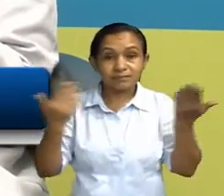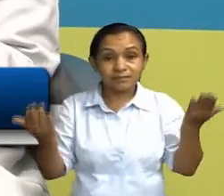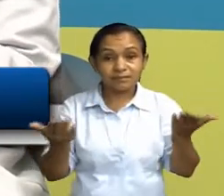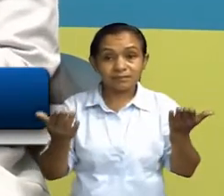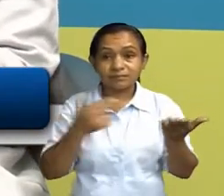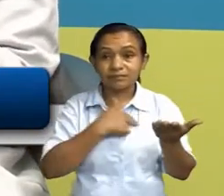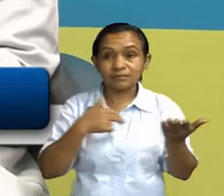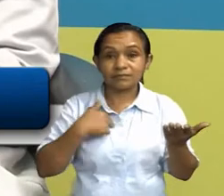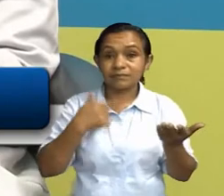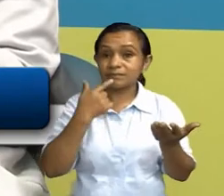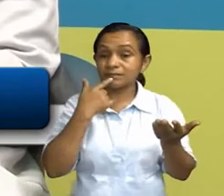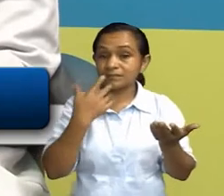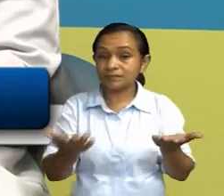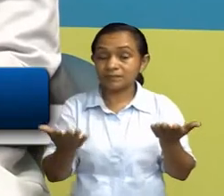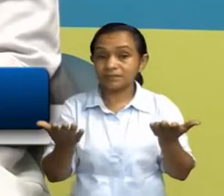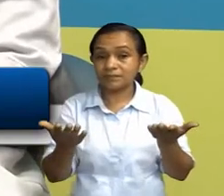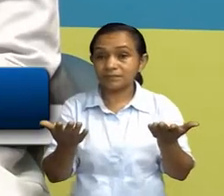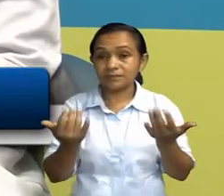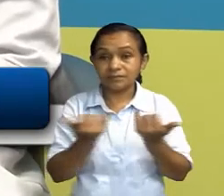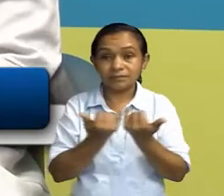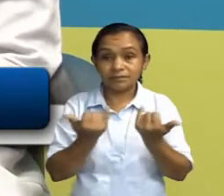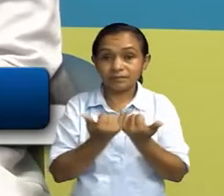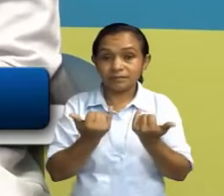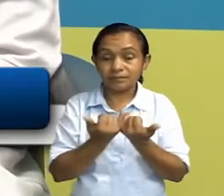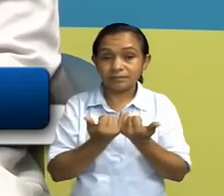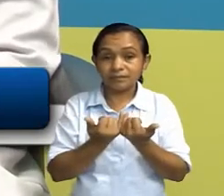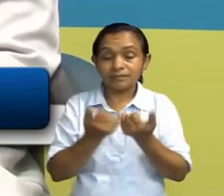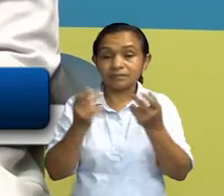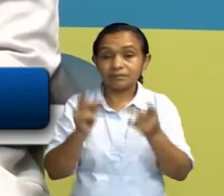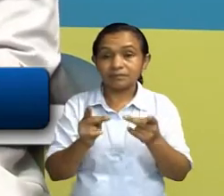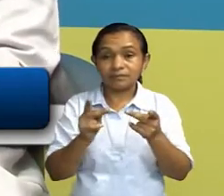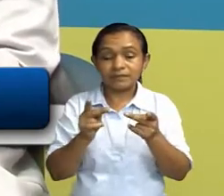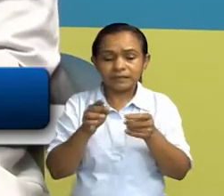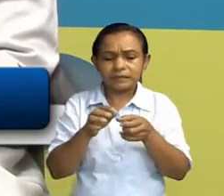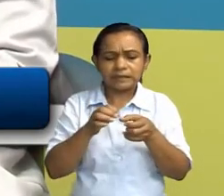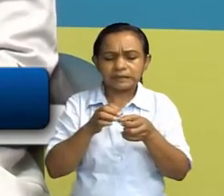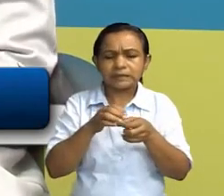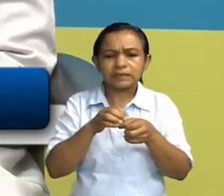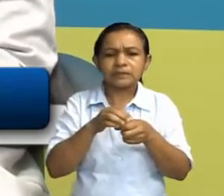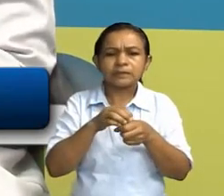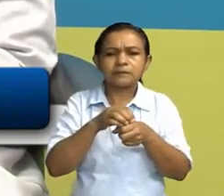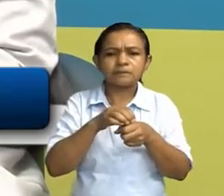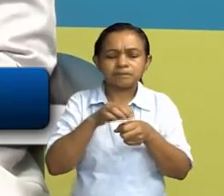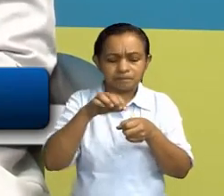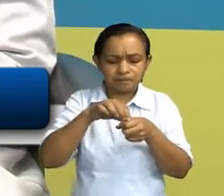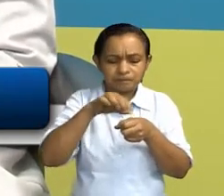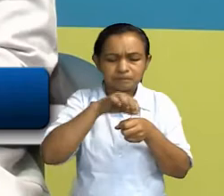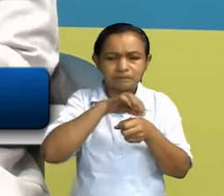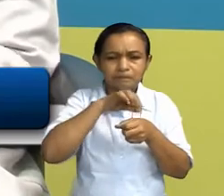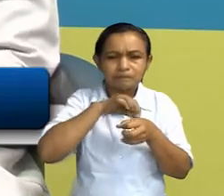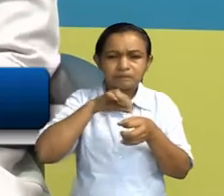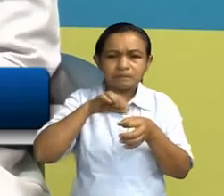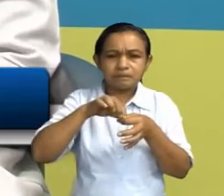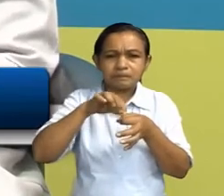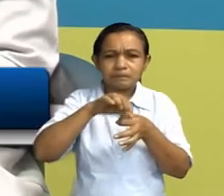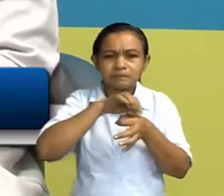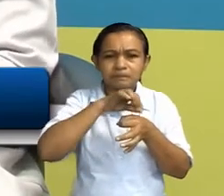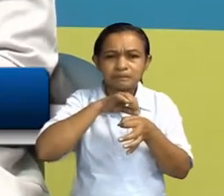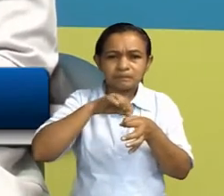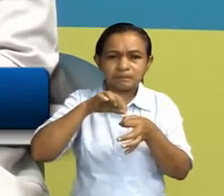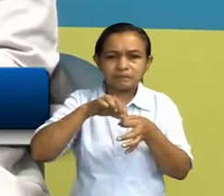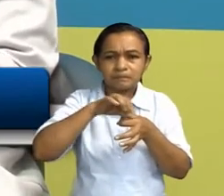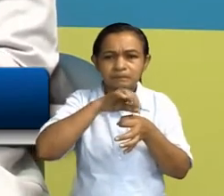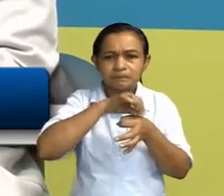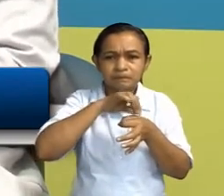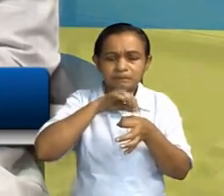se caracteriza pues por desde el punto de vista de los síntomas por comezón o prurito del área perianal. Esos son los puritos